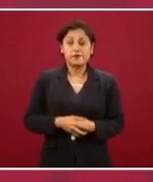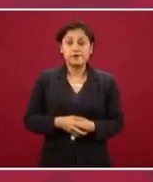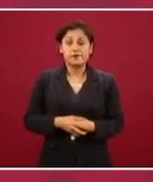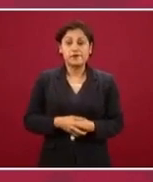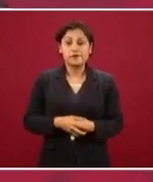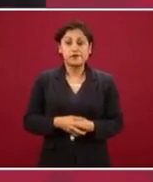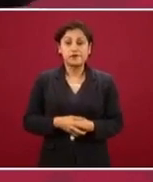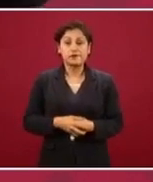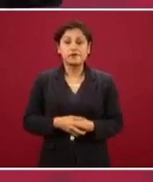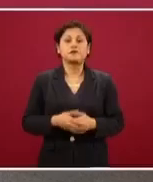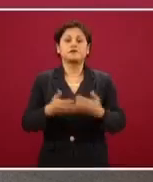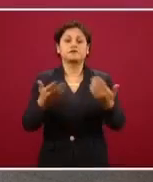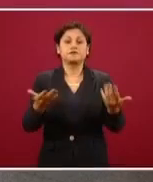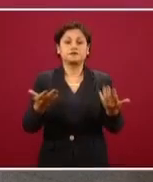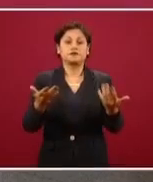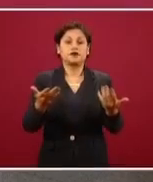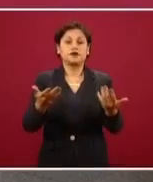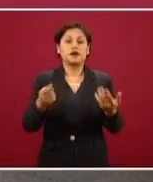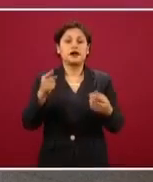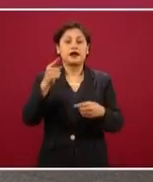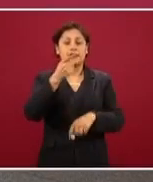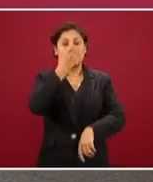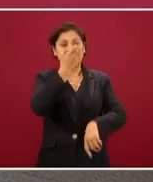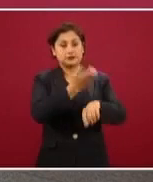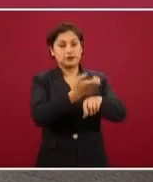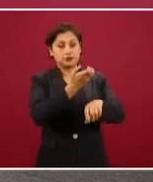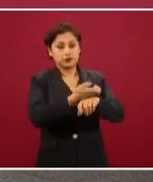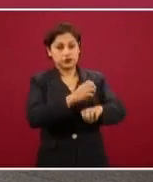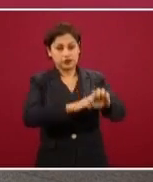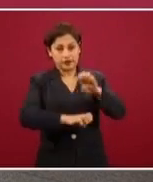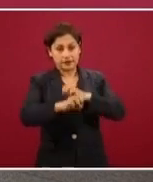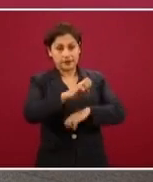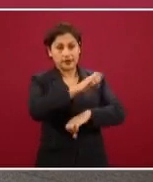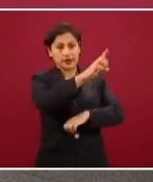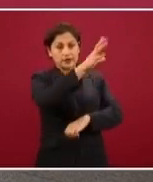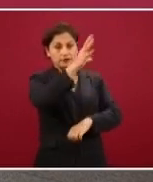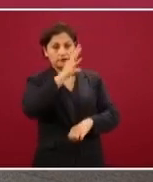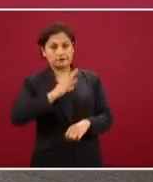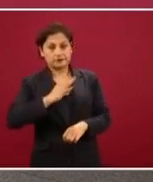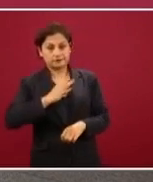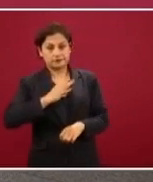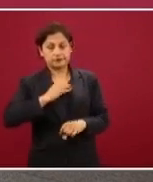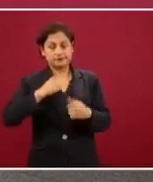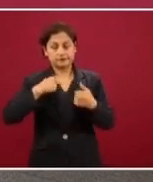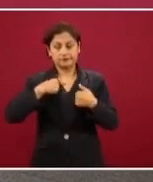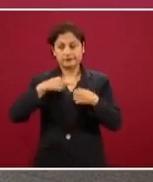nos mandan a decir hasta de la embajada de Estados Unidos. Y lo digo porque